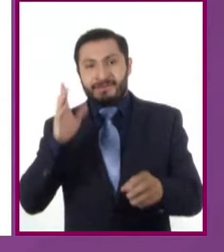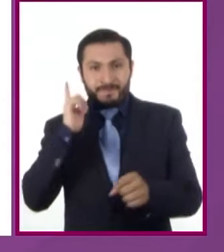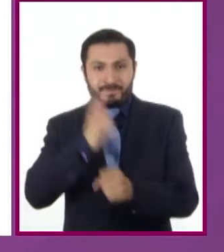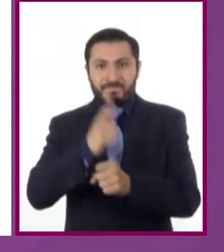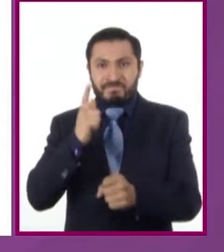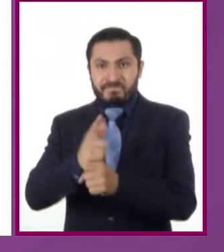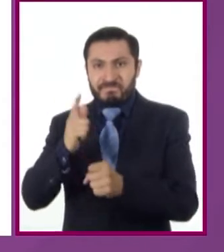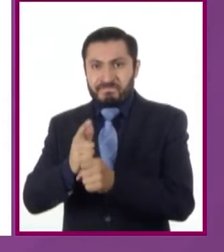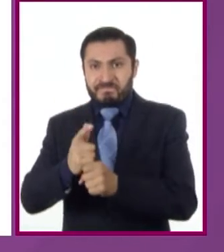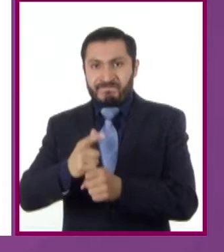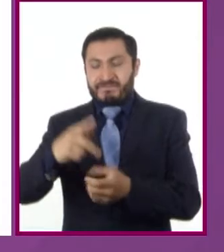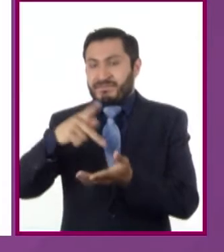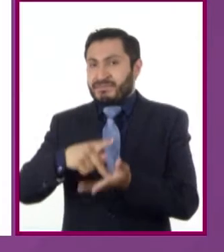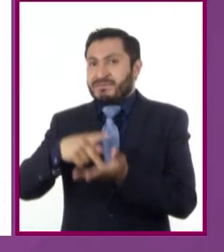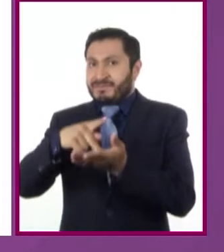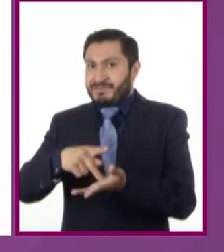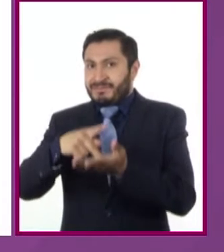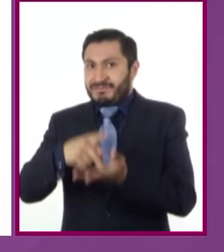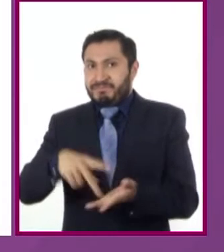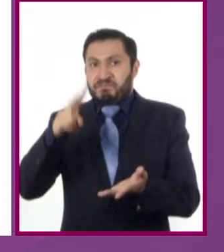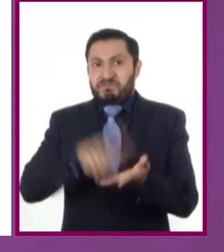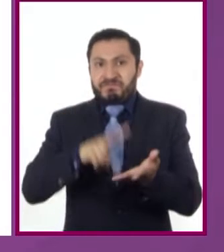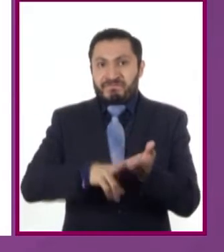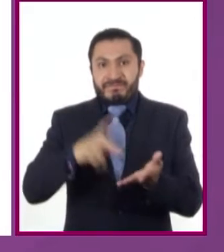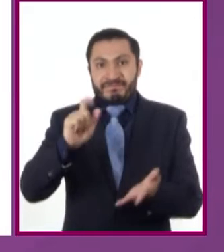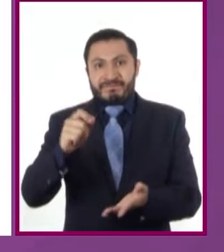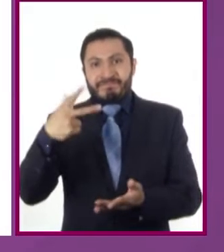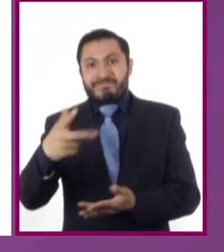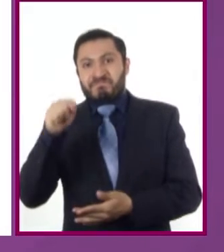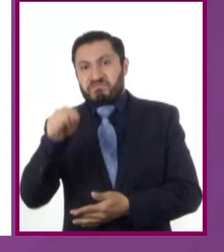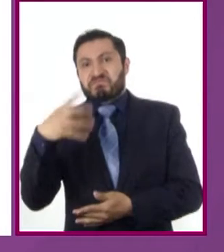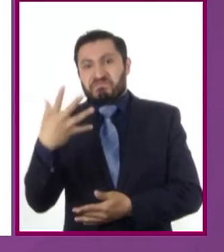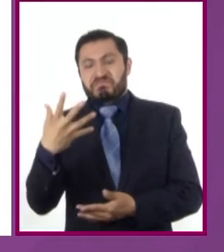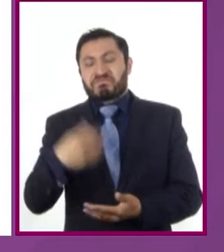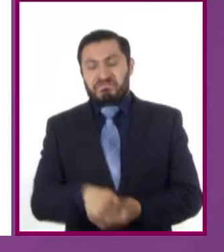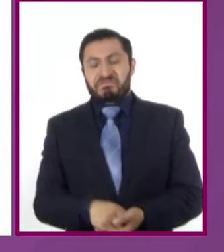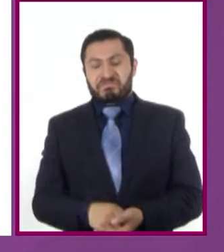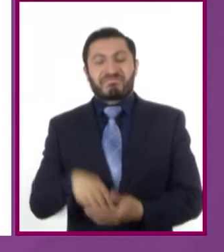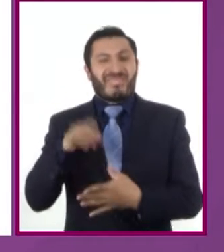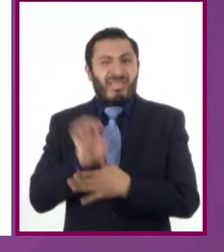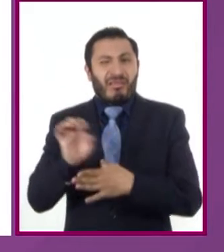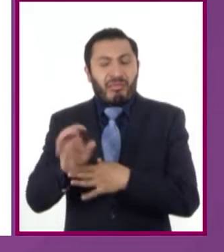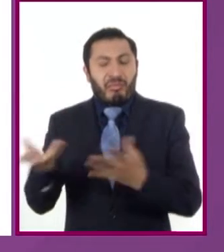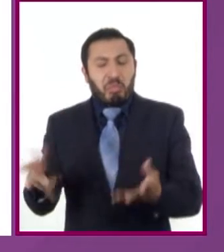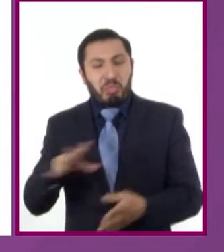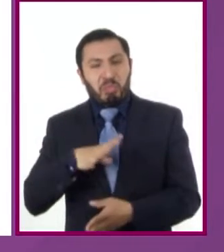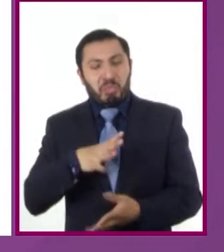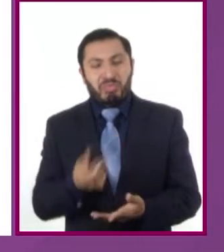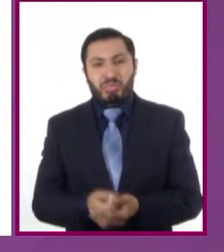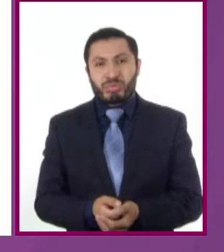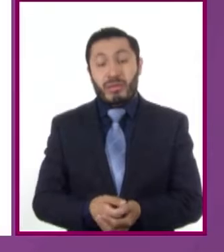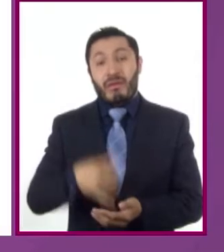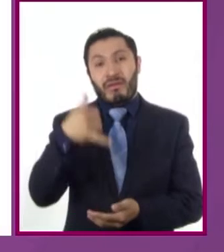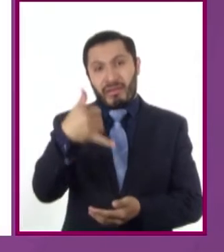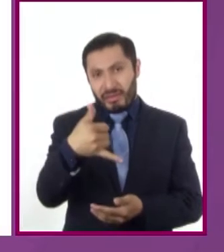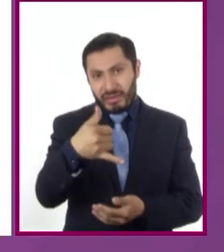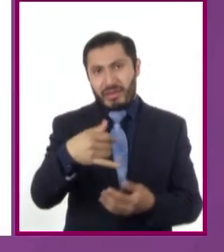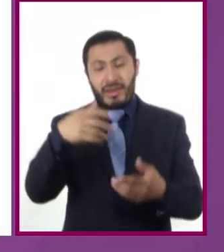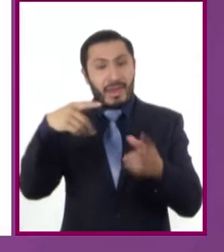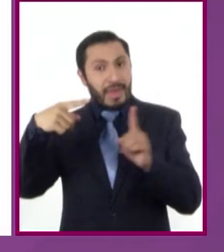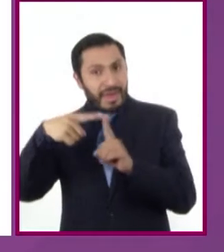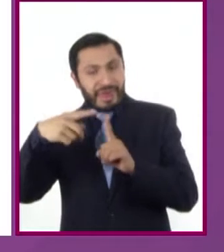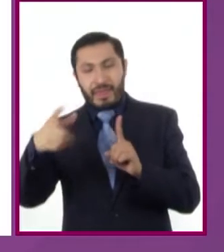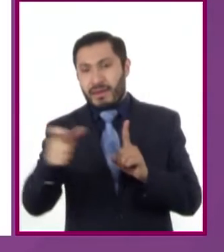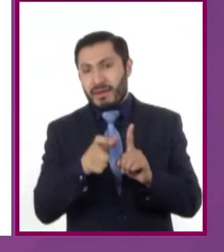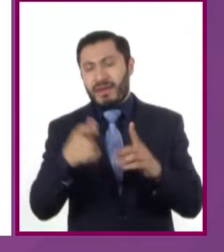de proporcionalidad K con un valor de 28.5. Entonces tenemos que Y entre